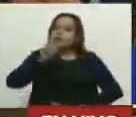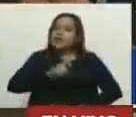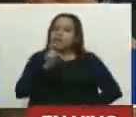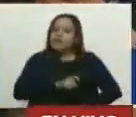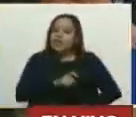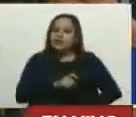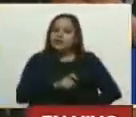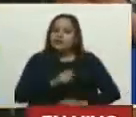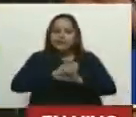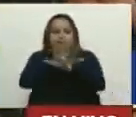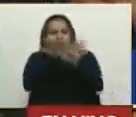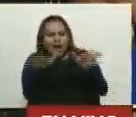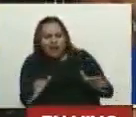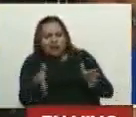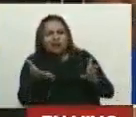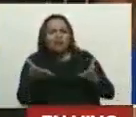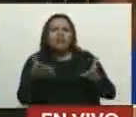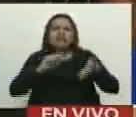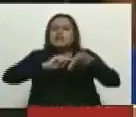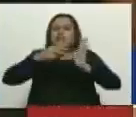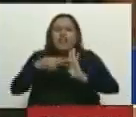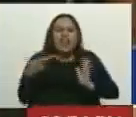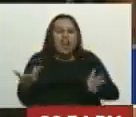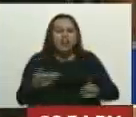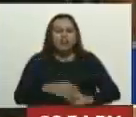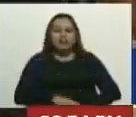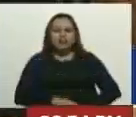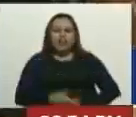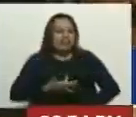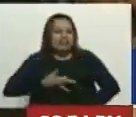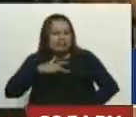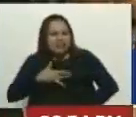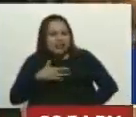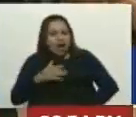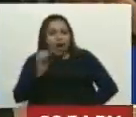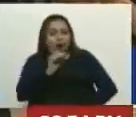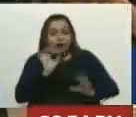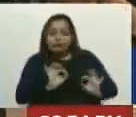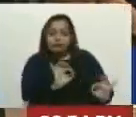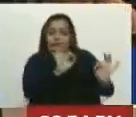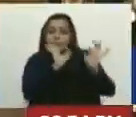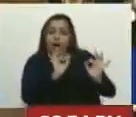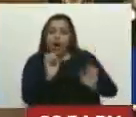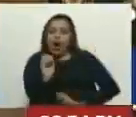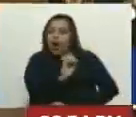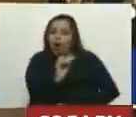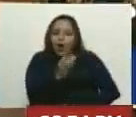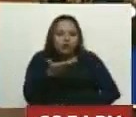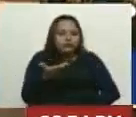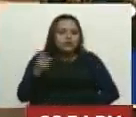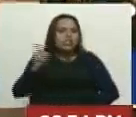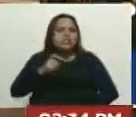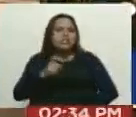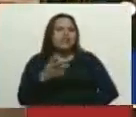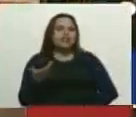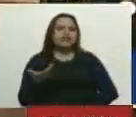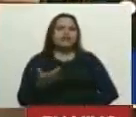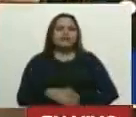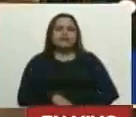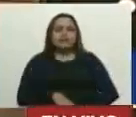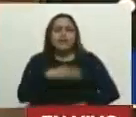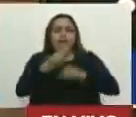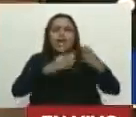Es necesaria la definición, es necesaria la especificación, es necesario que se establezca